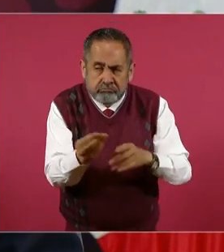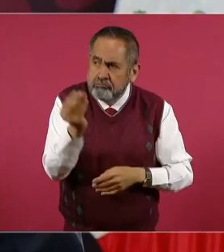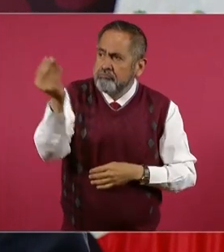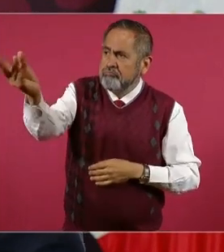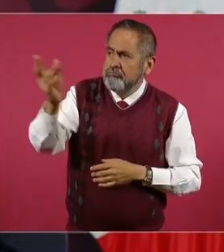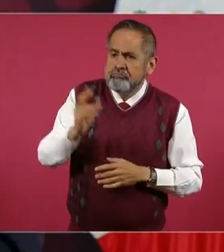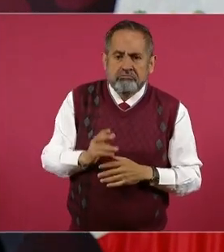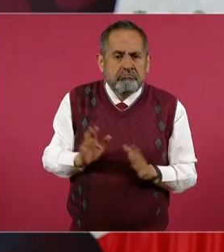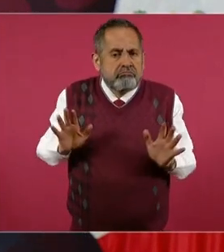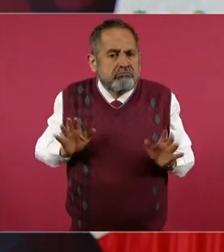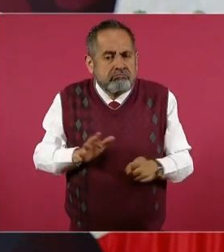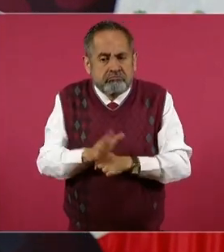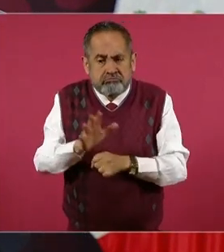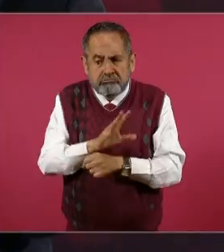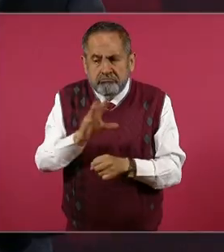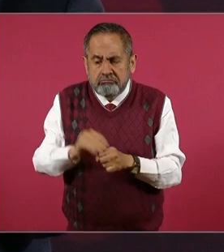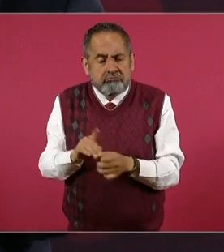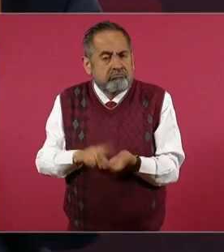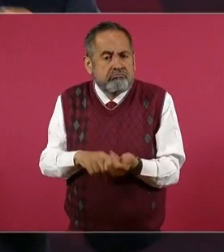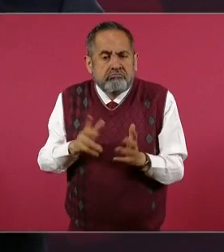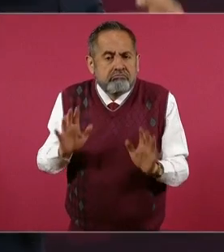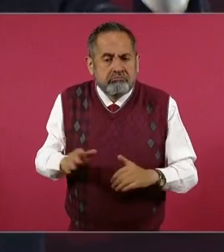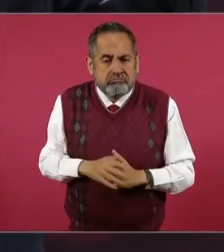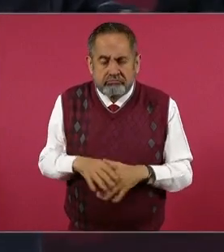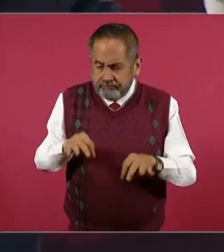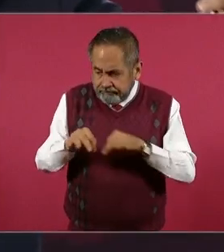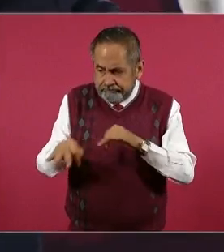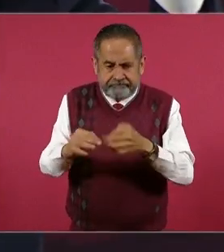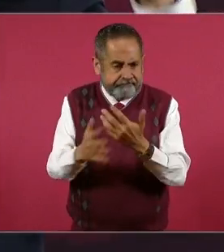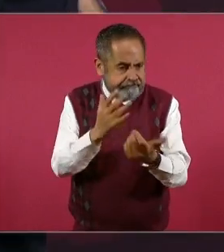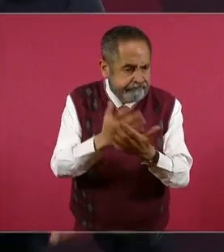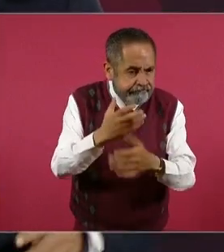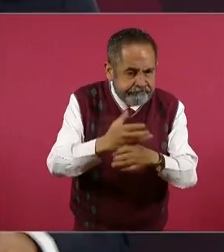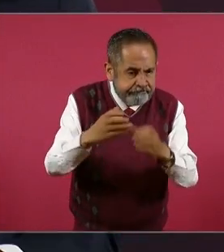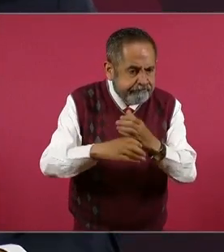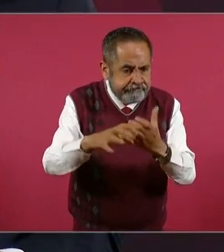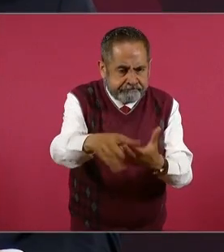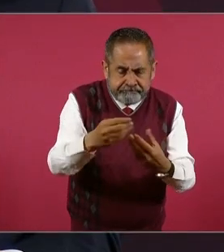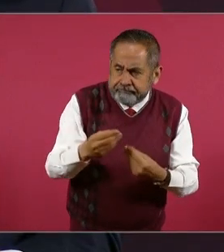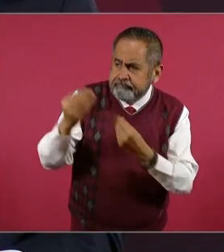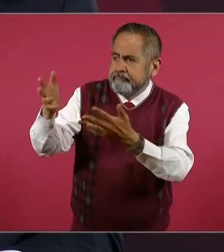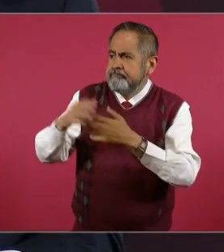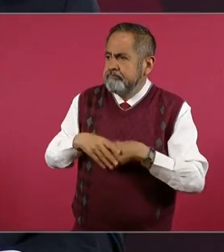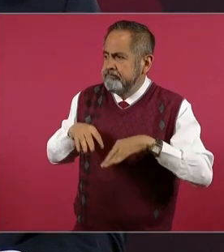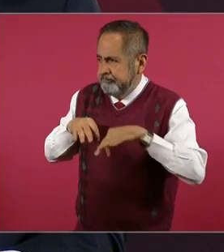Un tributo en especie, en trabajo.